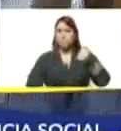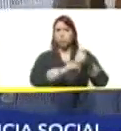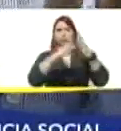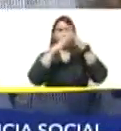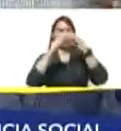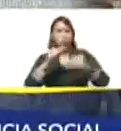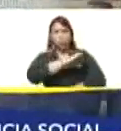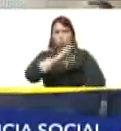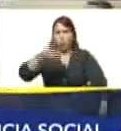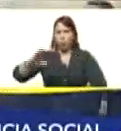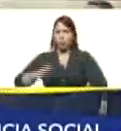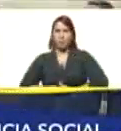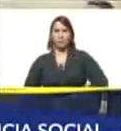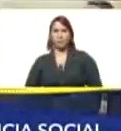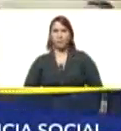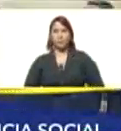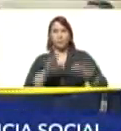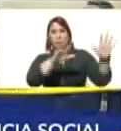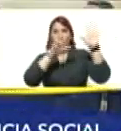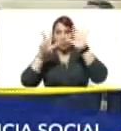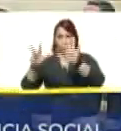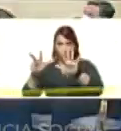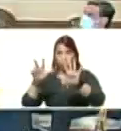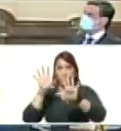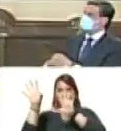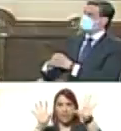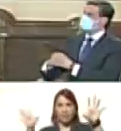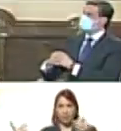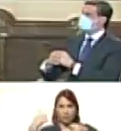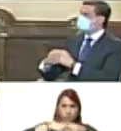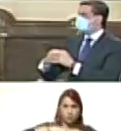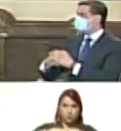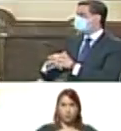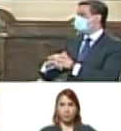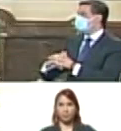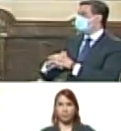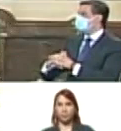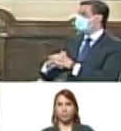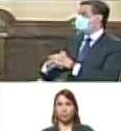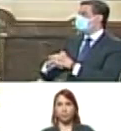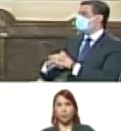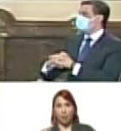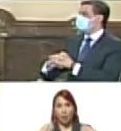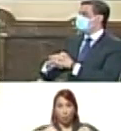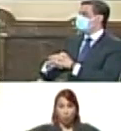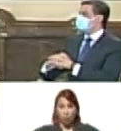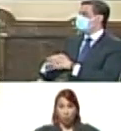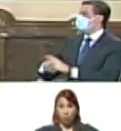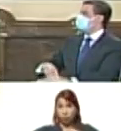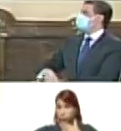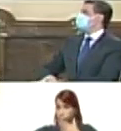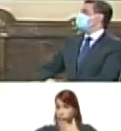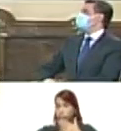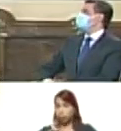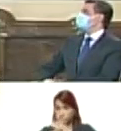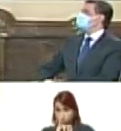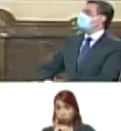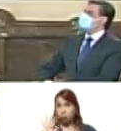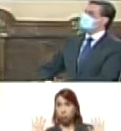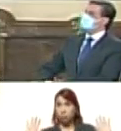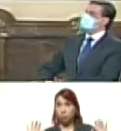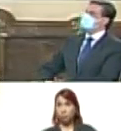todo el Caribe, a los 18 países que forman parte de este acuerdo que está vivo.